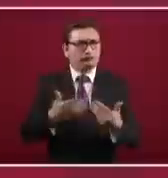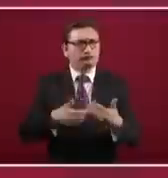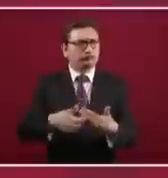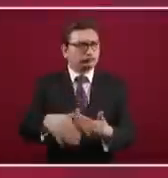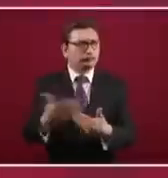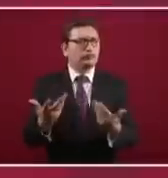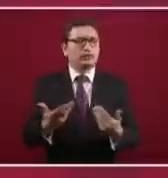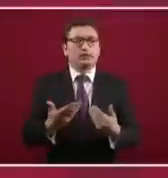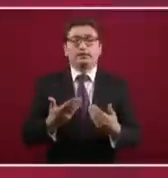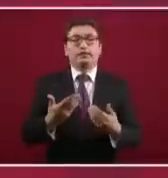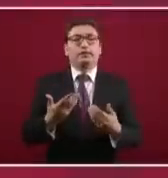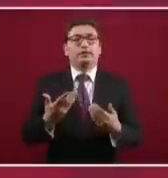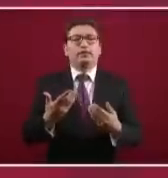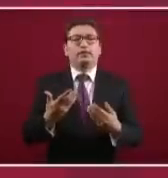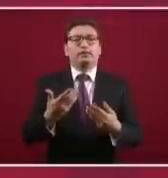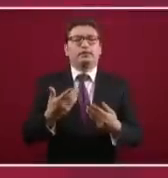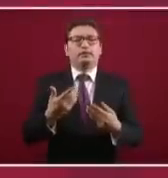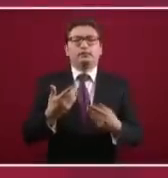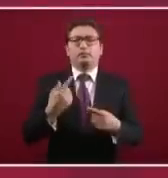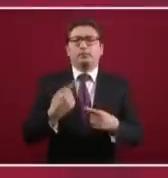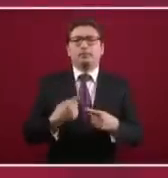pone por delante